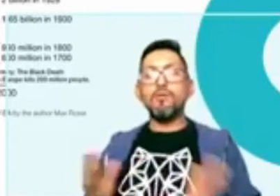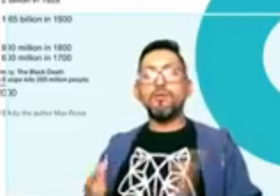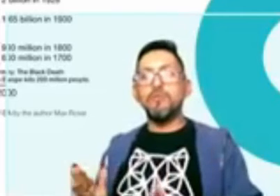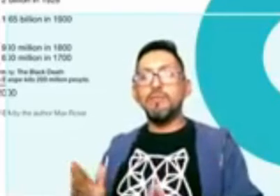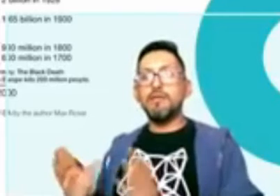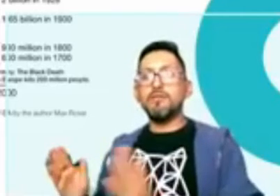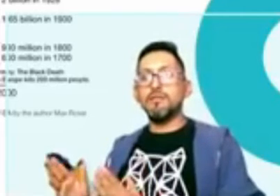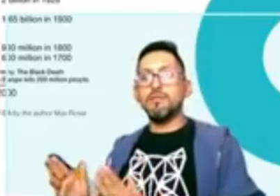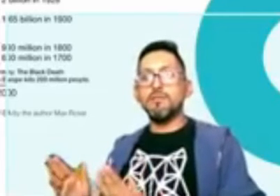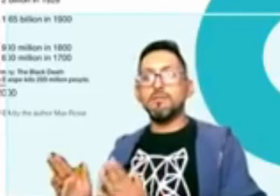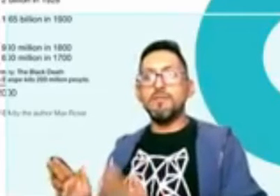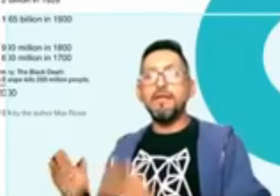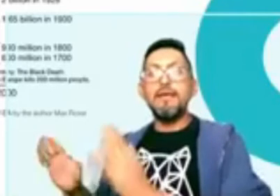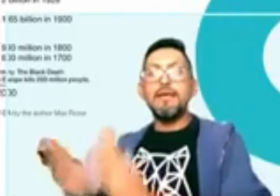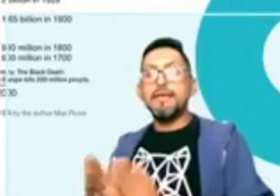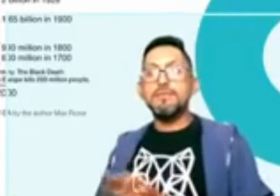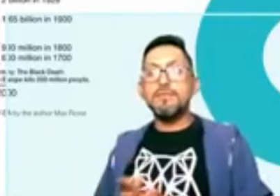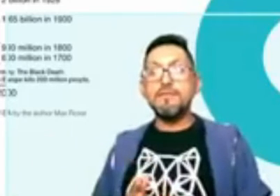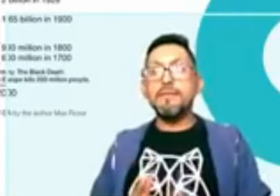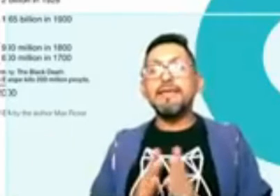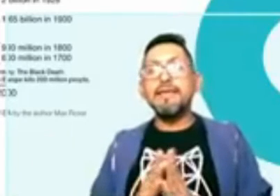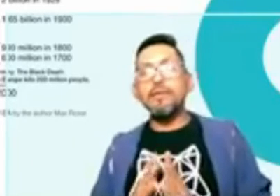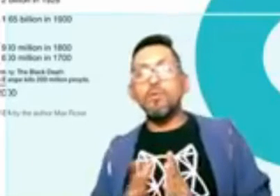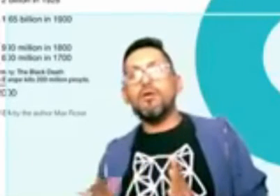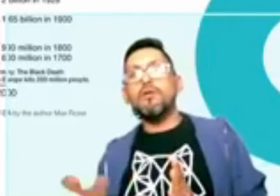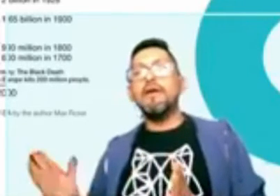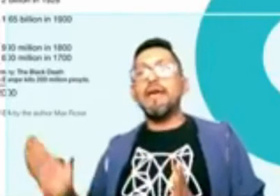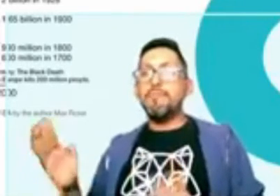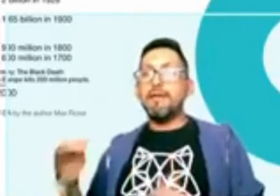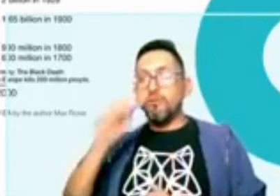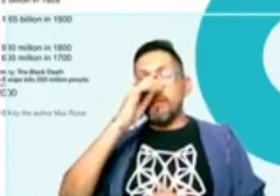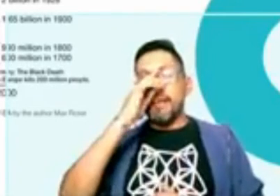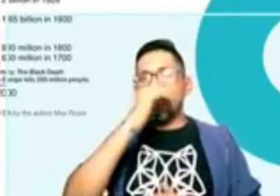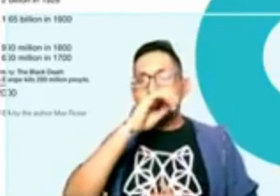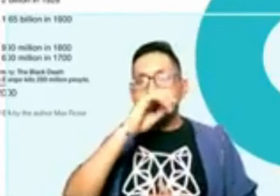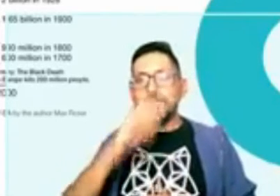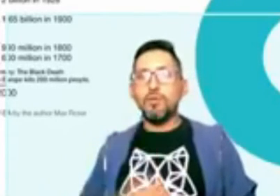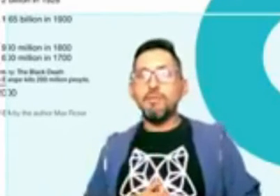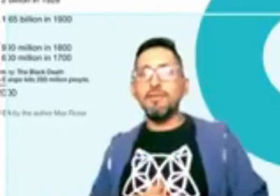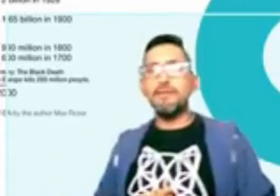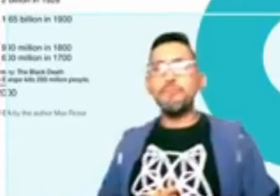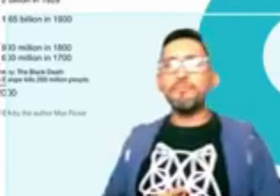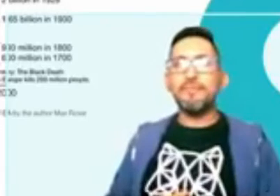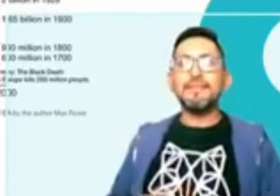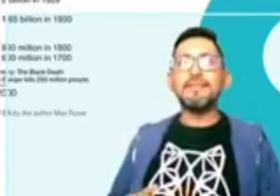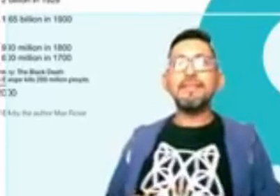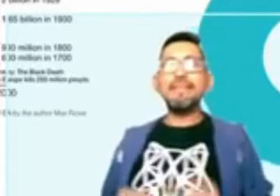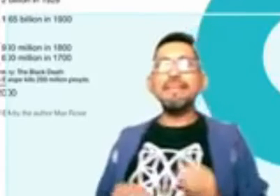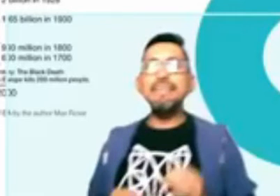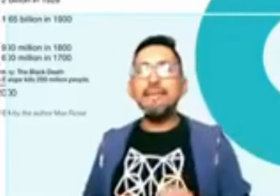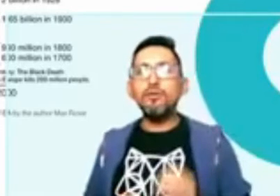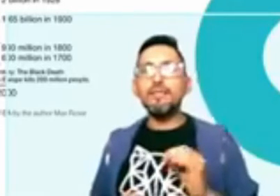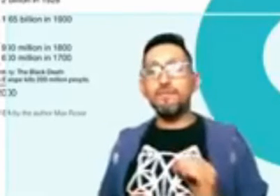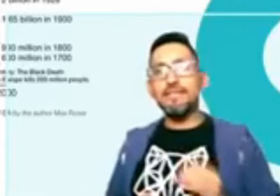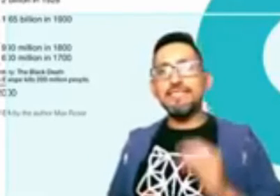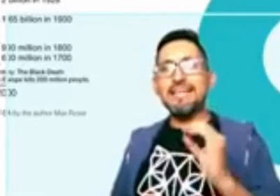era, 4.000, 200, 2.000 y así sucesivamente, y luego el periodo en el que estamos actualmente.